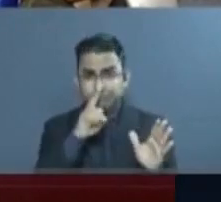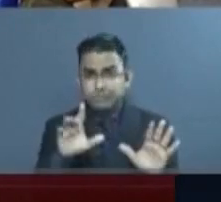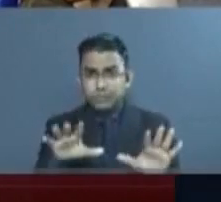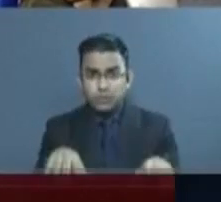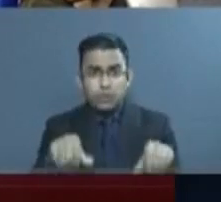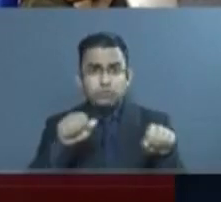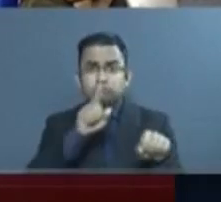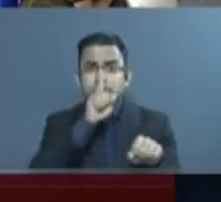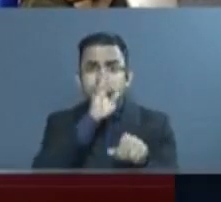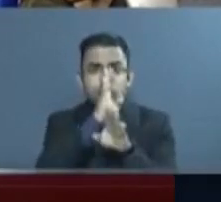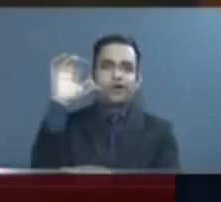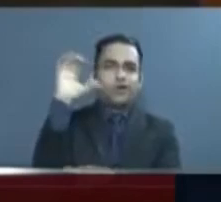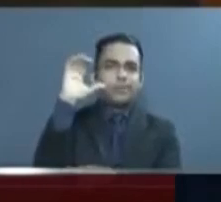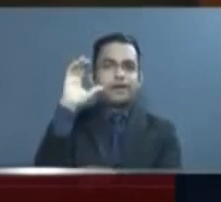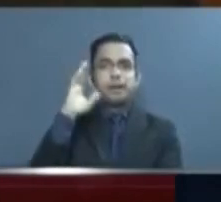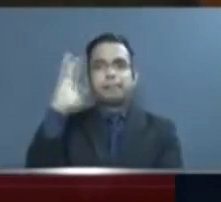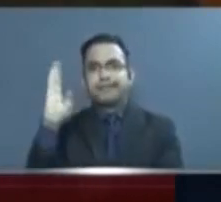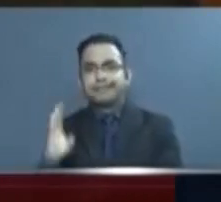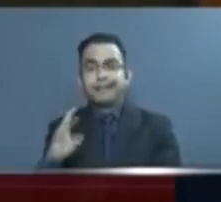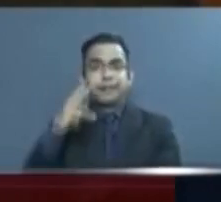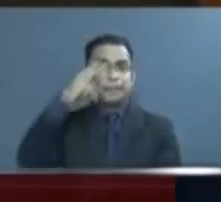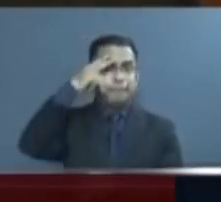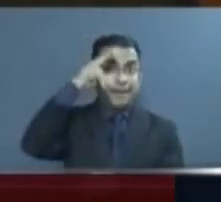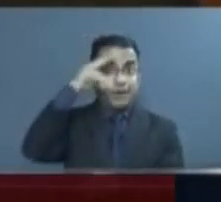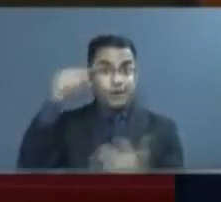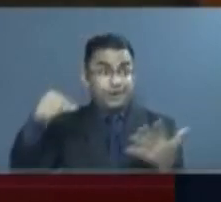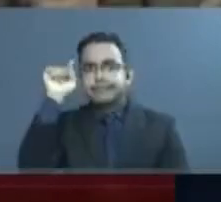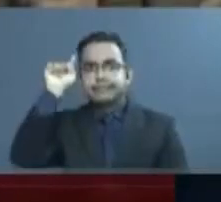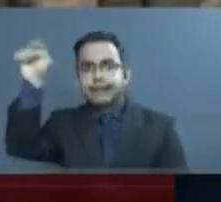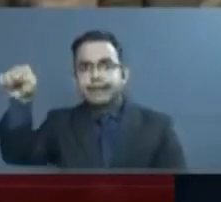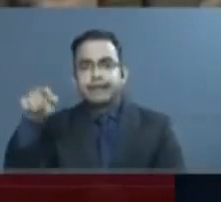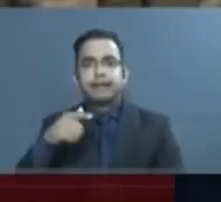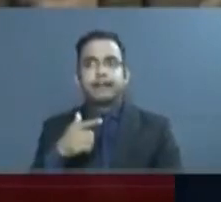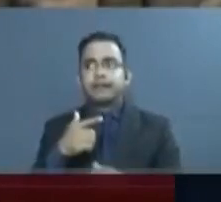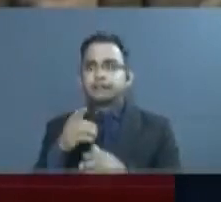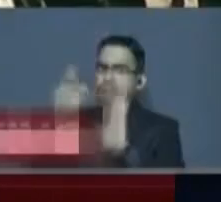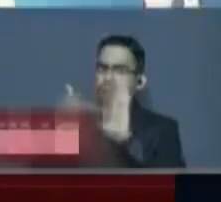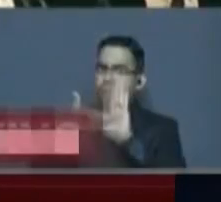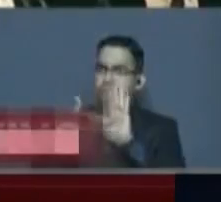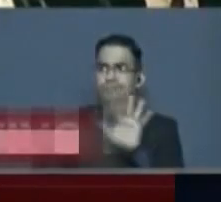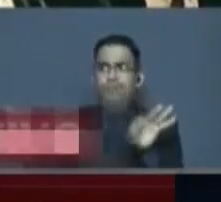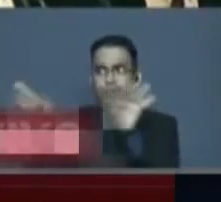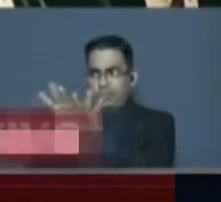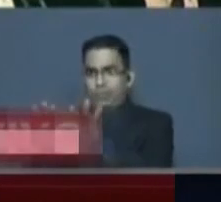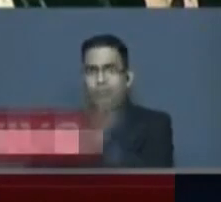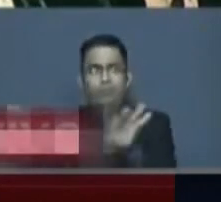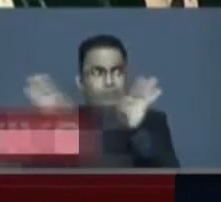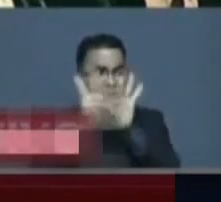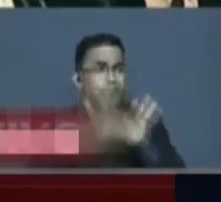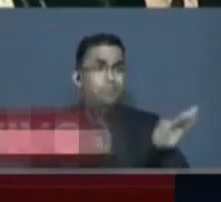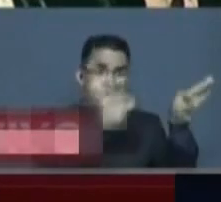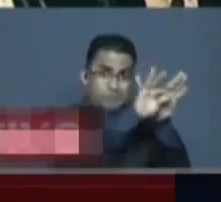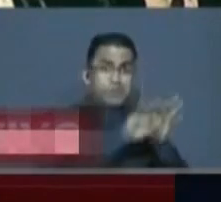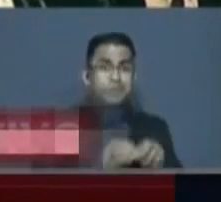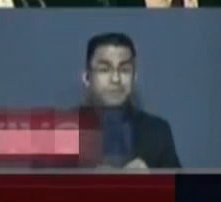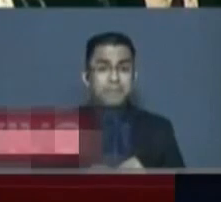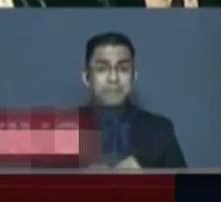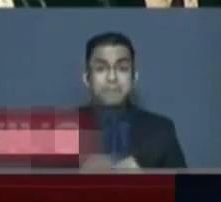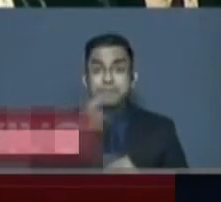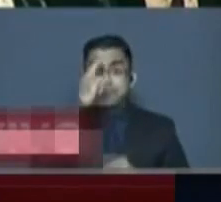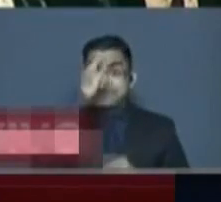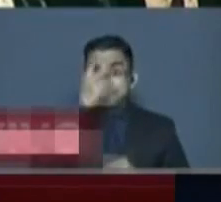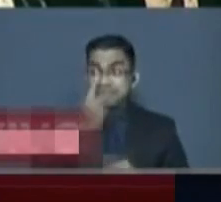la concepción democrática de Duarte y su visión sobre la impartición de justicia, añade que el líder trinitario fue lejos en